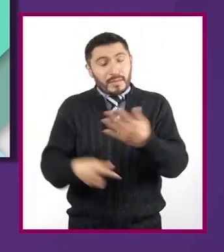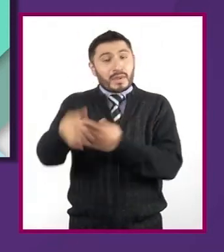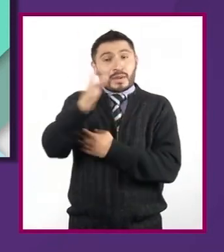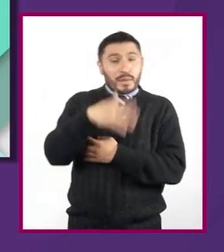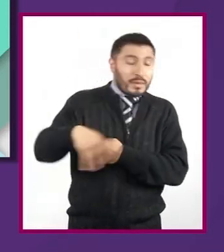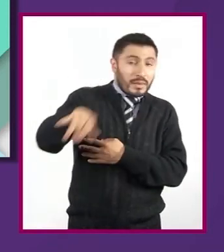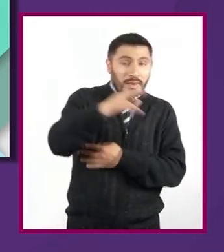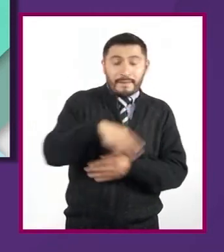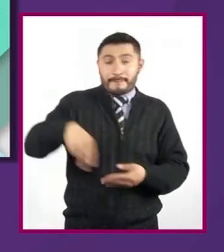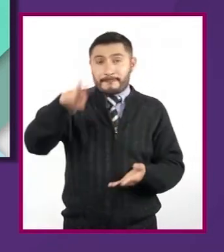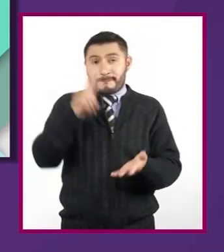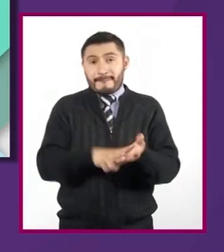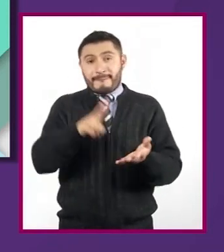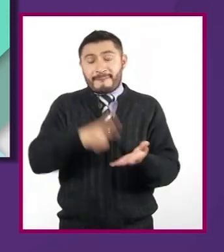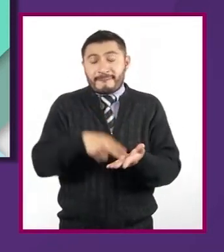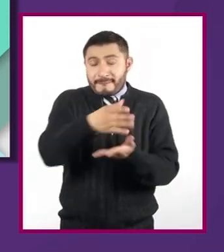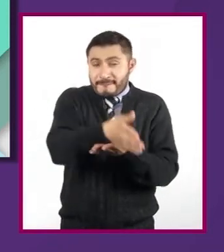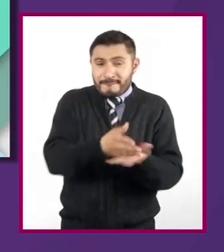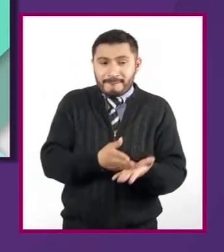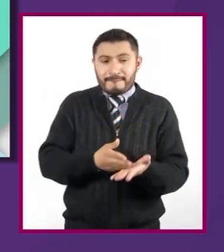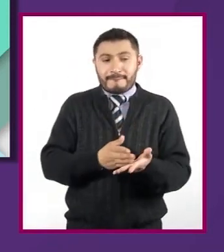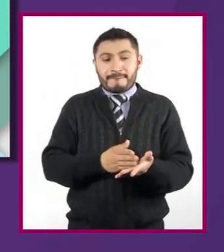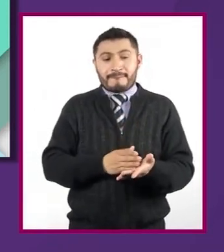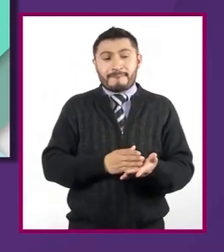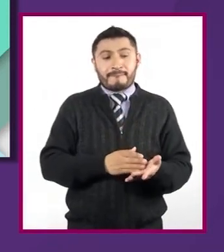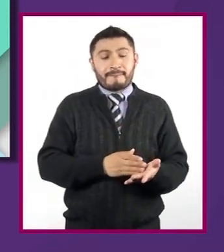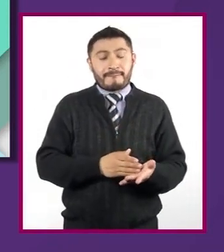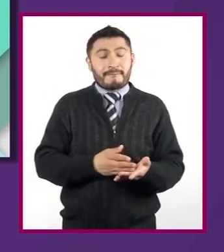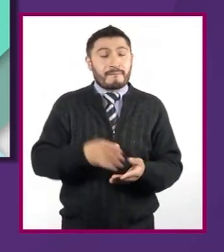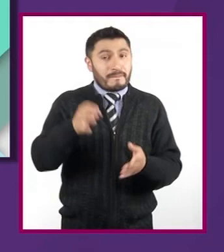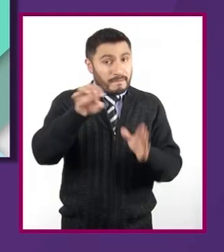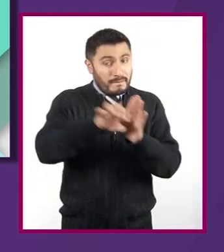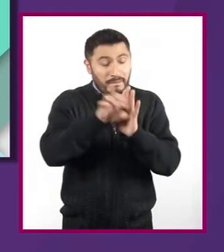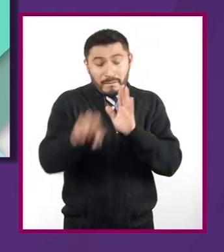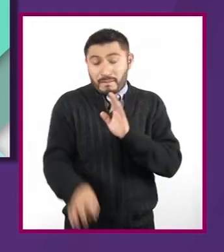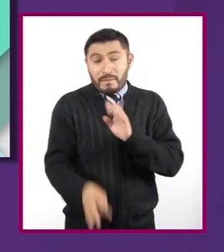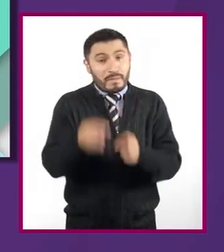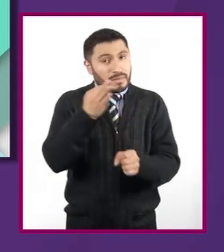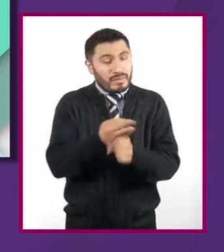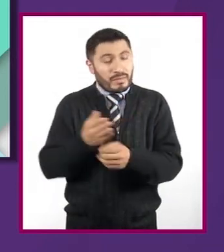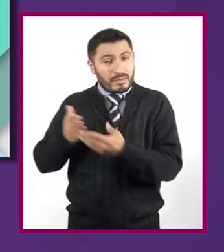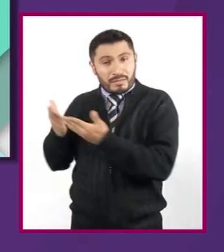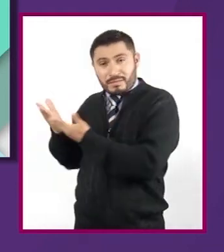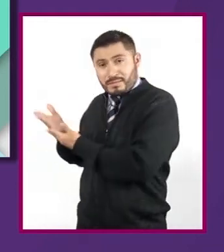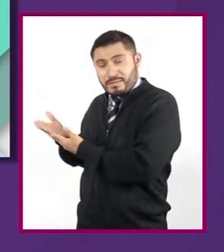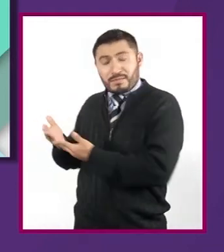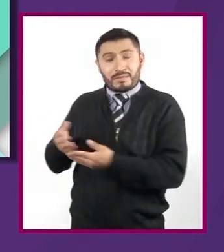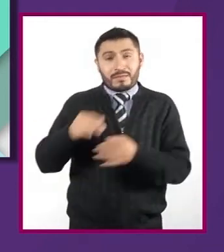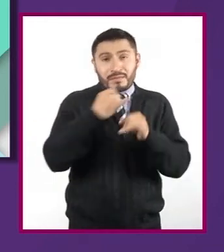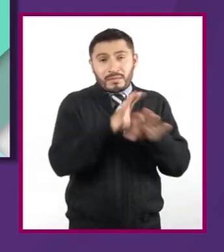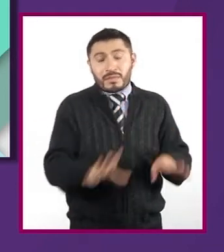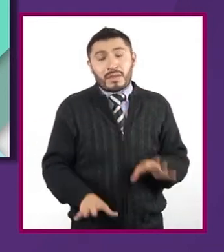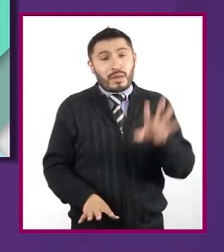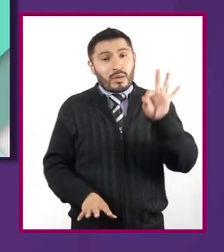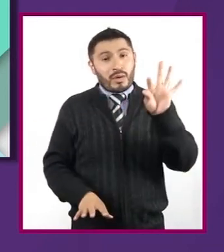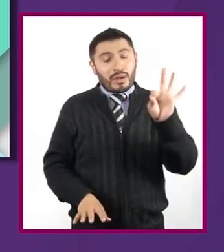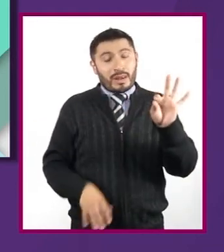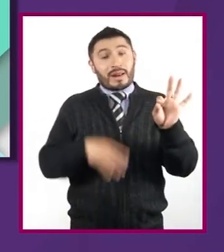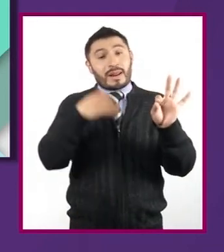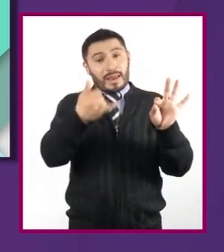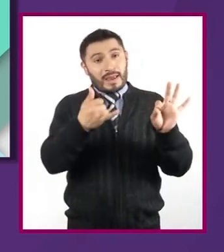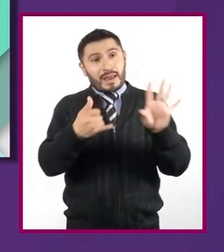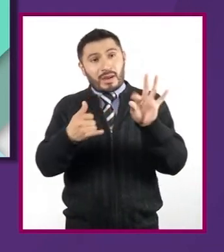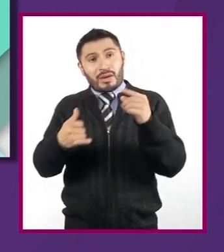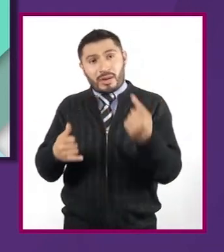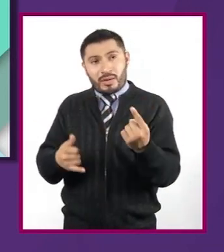buscamos el valor que se encuentra a la mitad, en este caso son los datos 40 y 41,